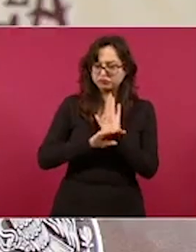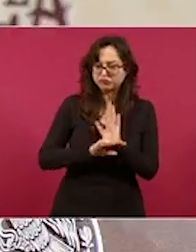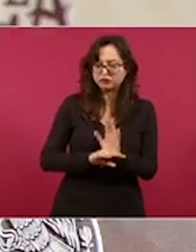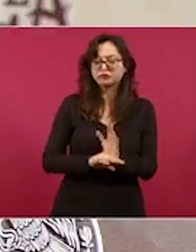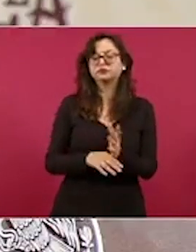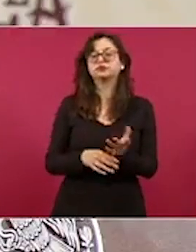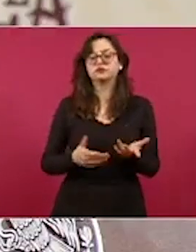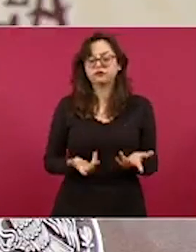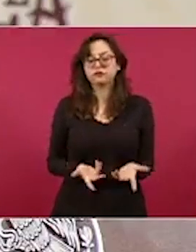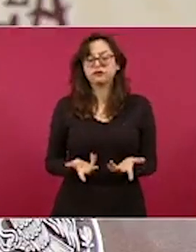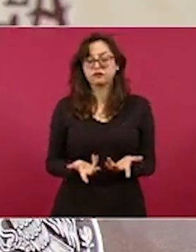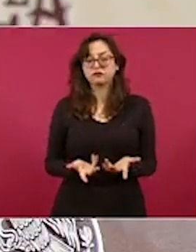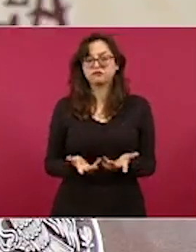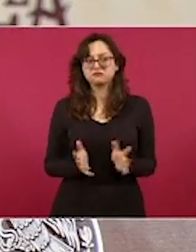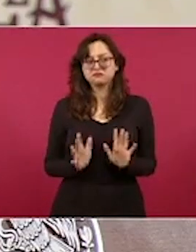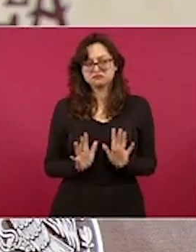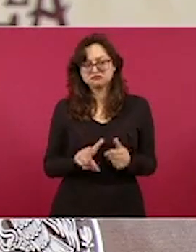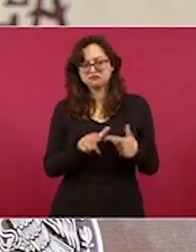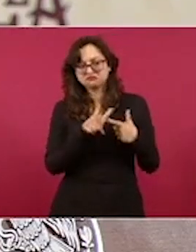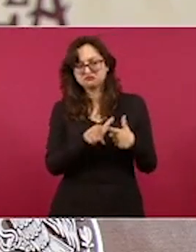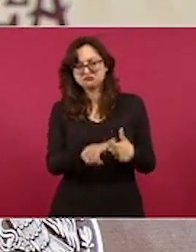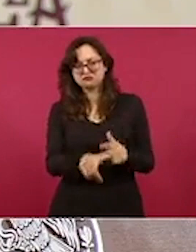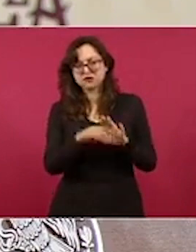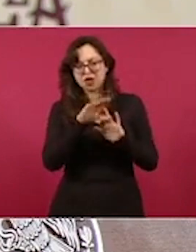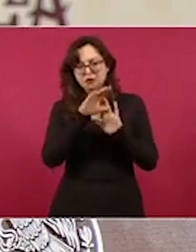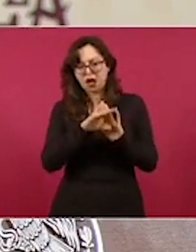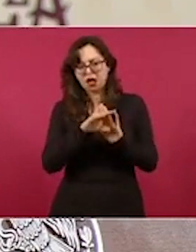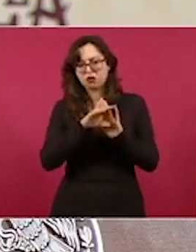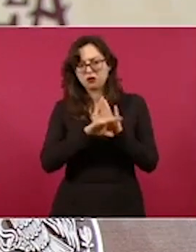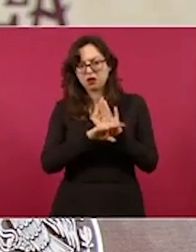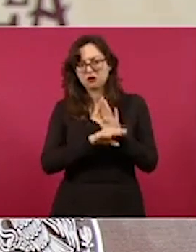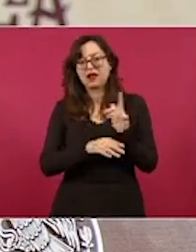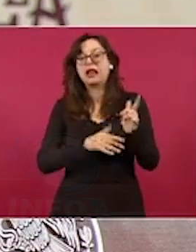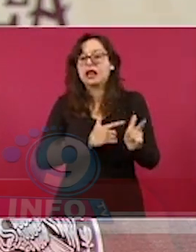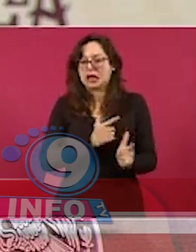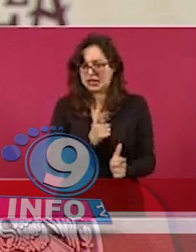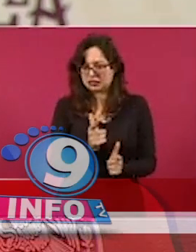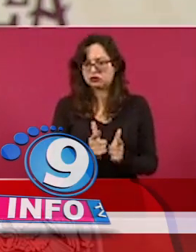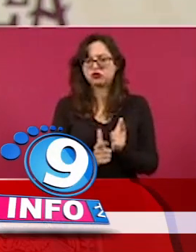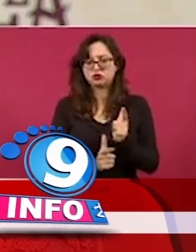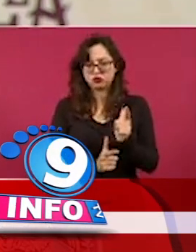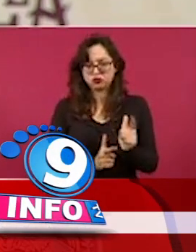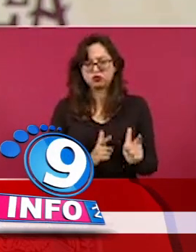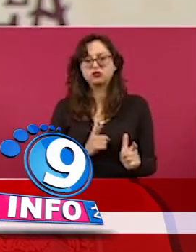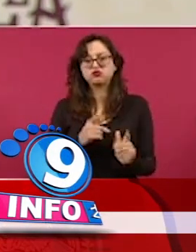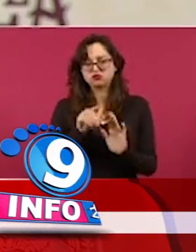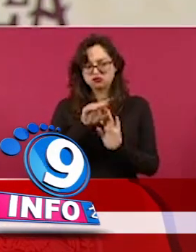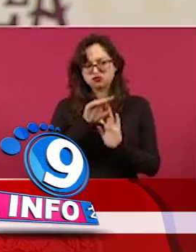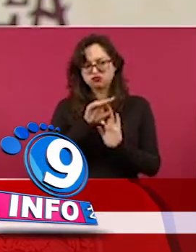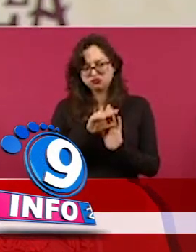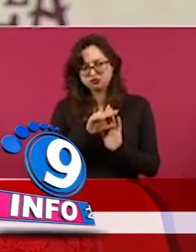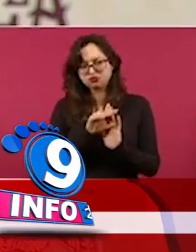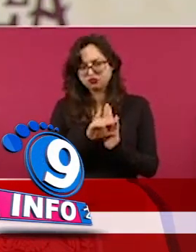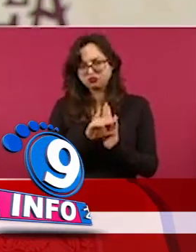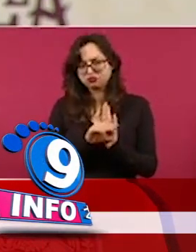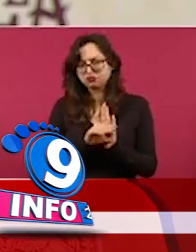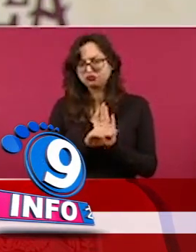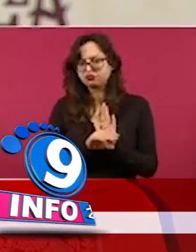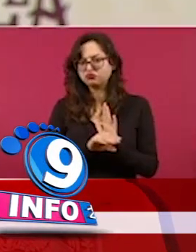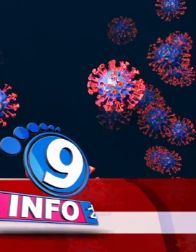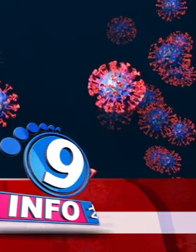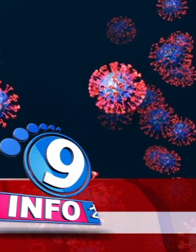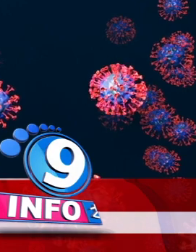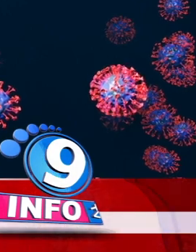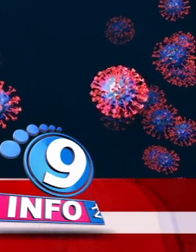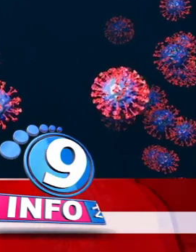de 18.4 por 100.000 habitantes dicha tasa de casos activos posiciona en los primeros 10 lugares a